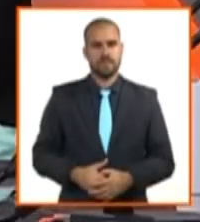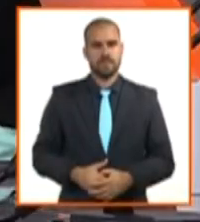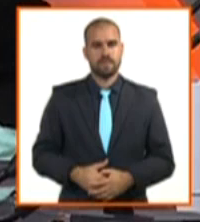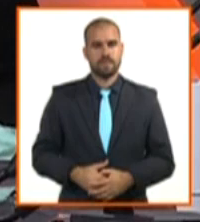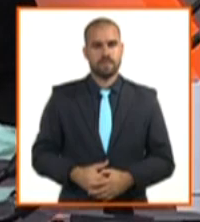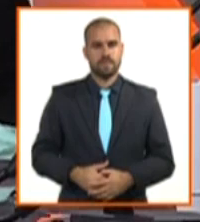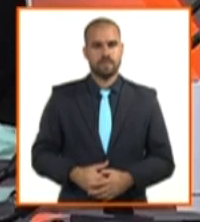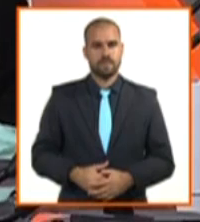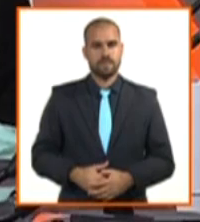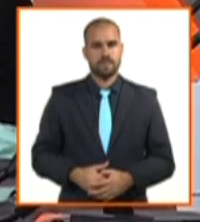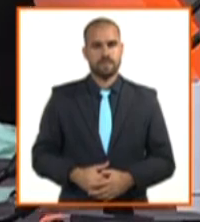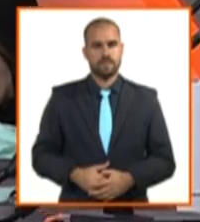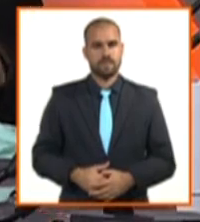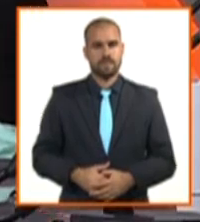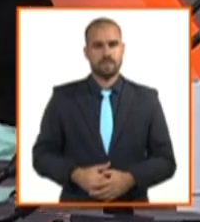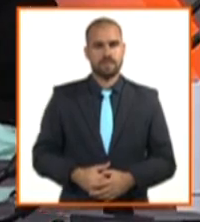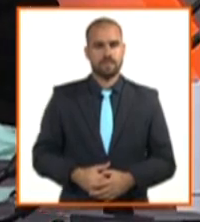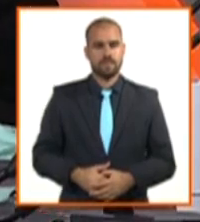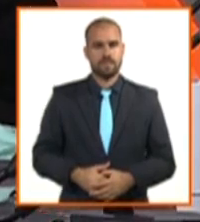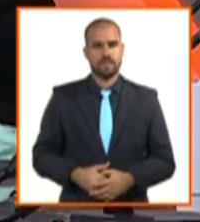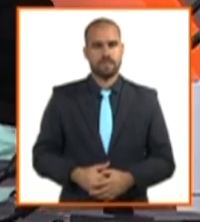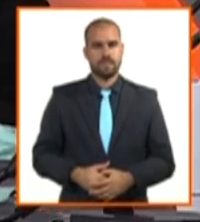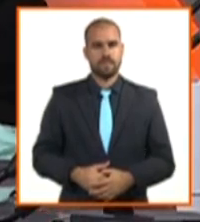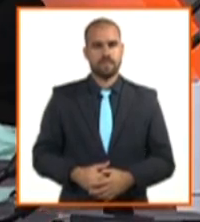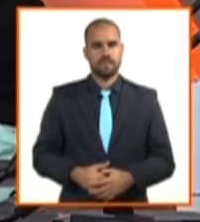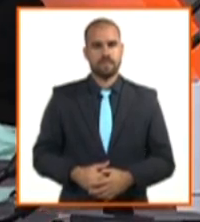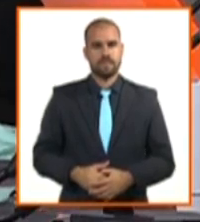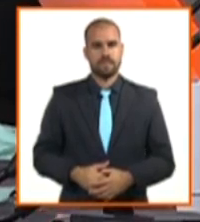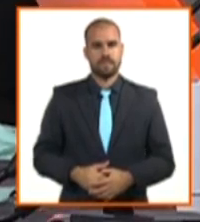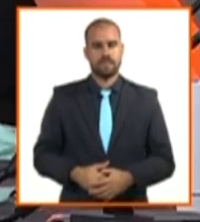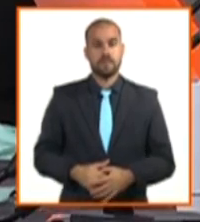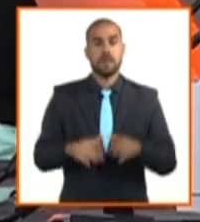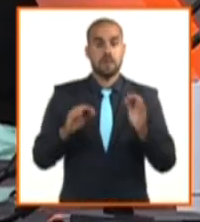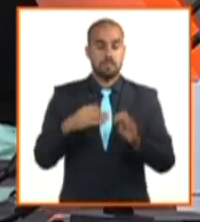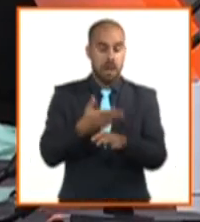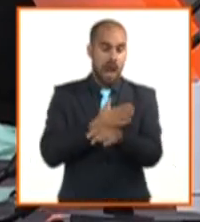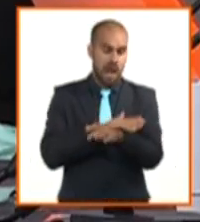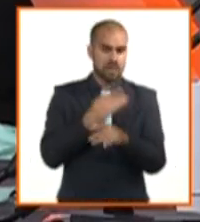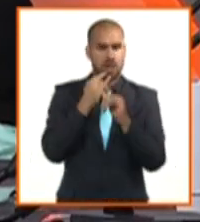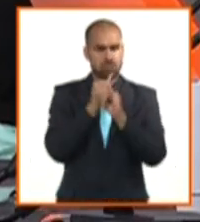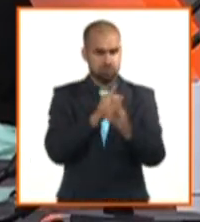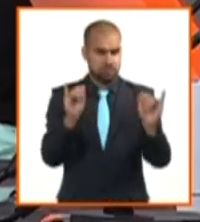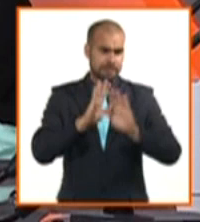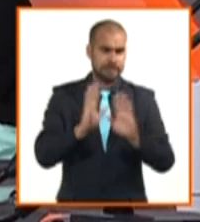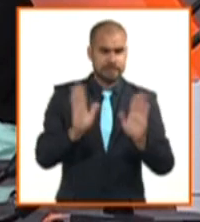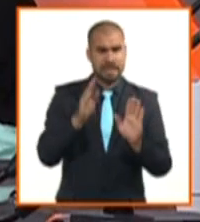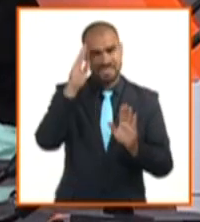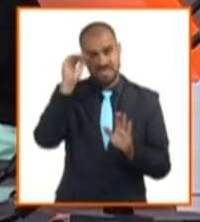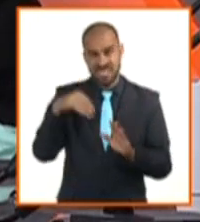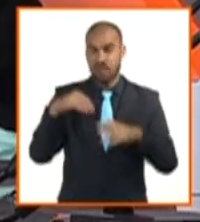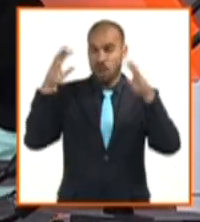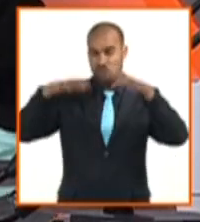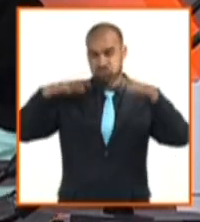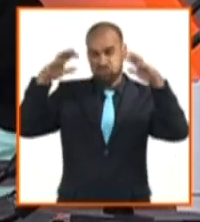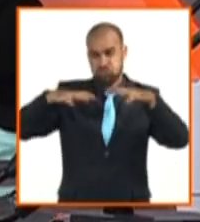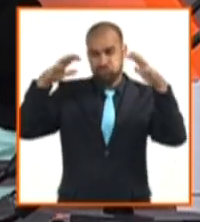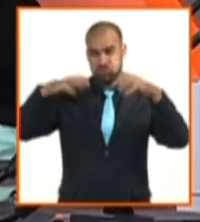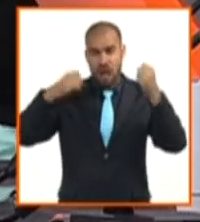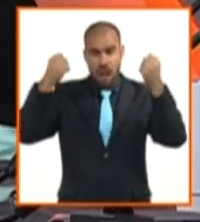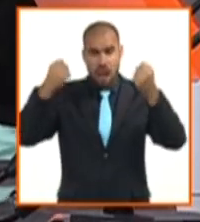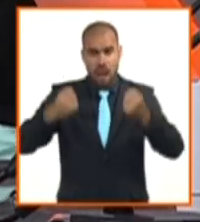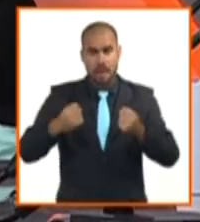bueno y como se había previsto se había anunciado pues ha habido intensas lluvias e incluso tres localidades